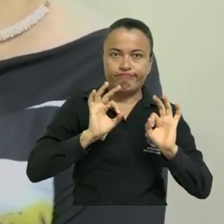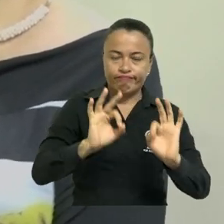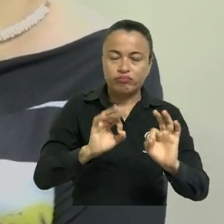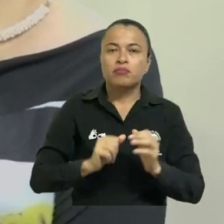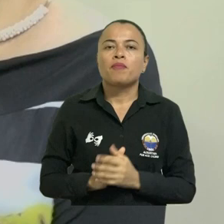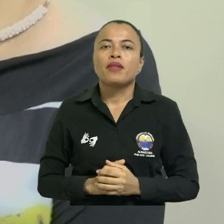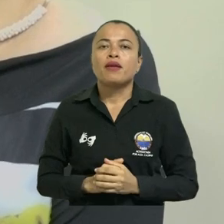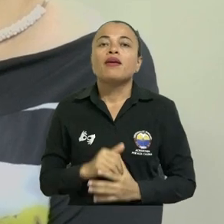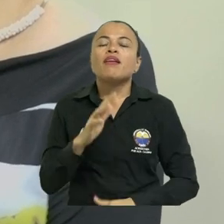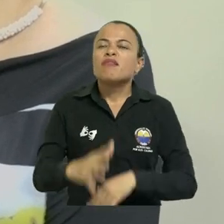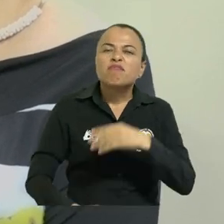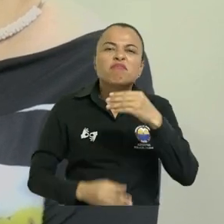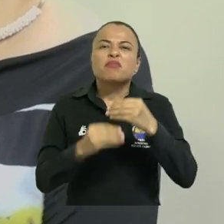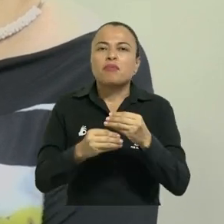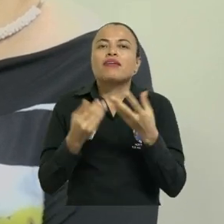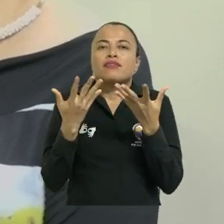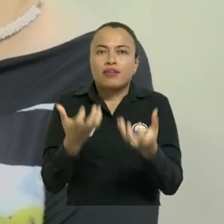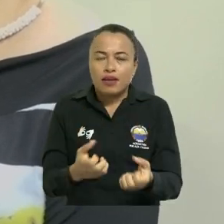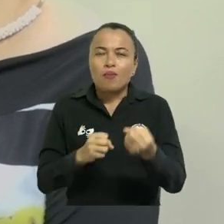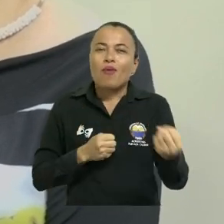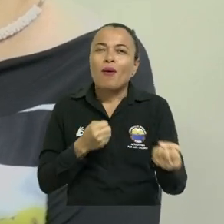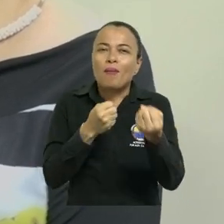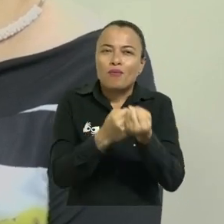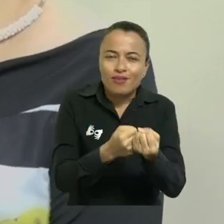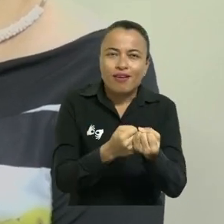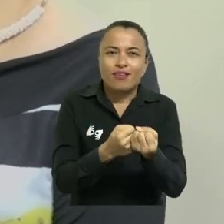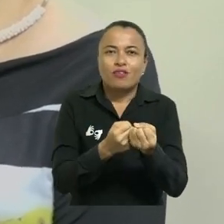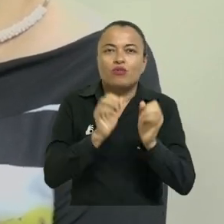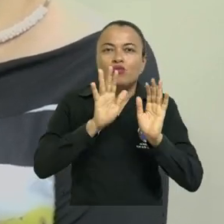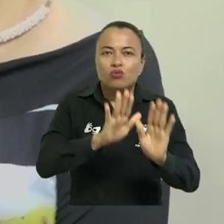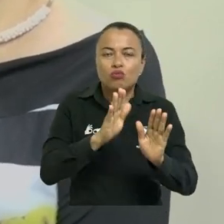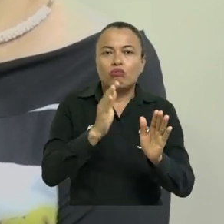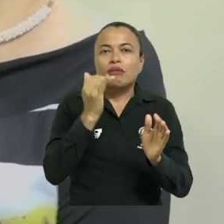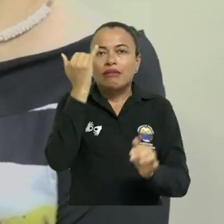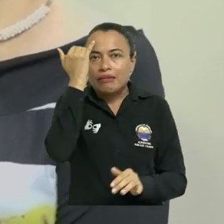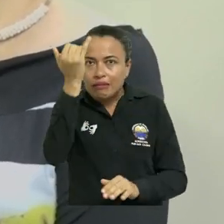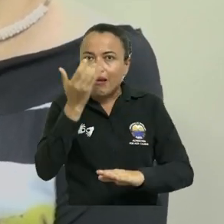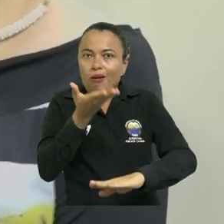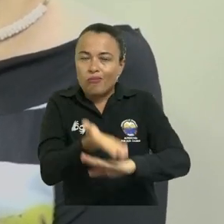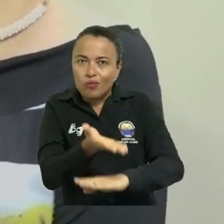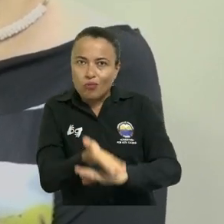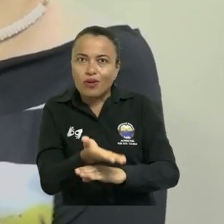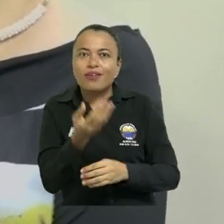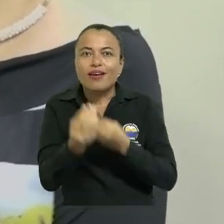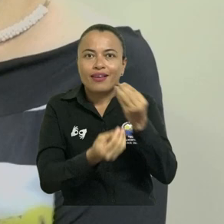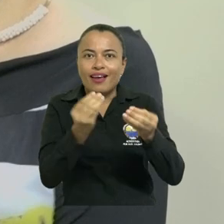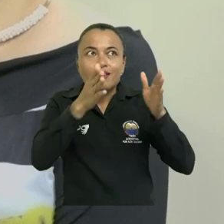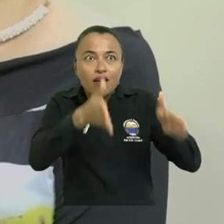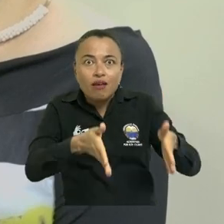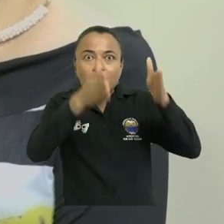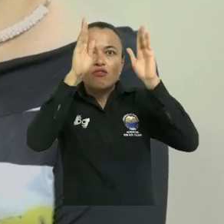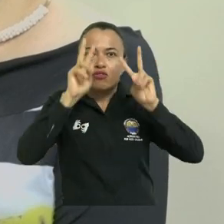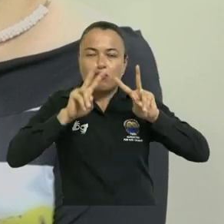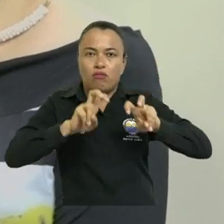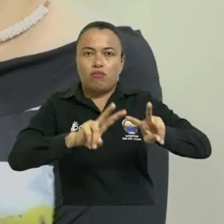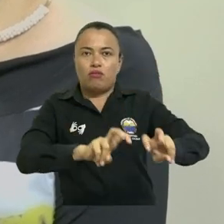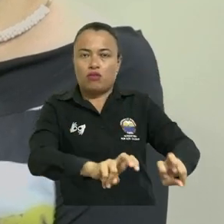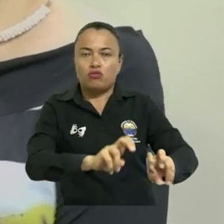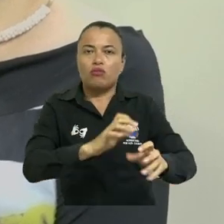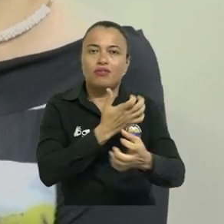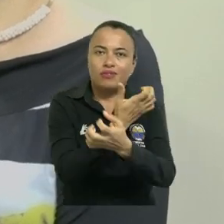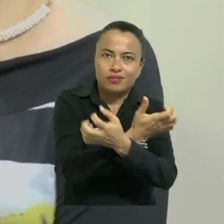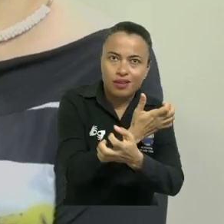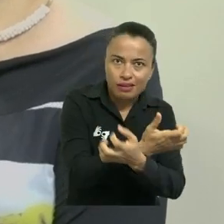de participar de forma activa. Además, queremos apoyar también las nuevas propuestas que hay sobre el edificio